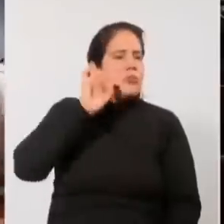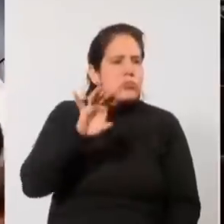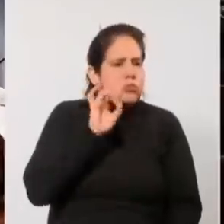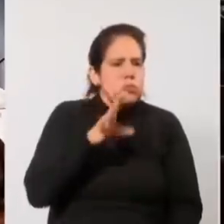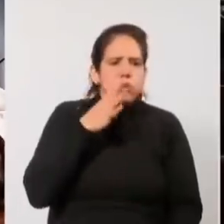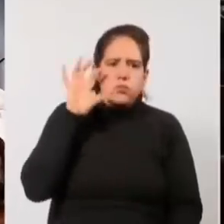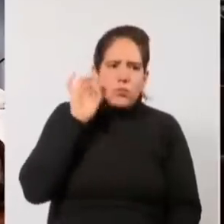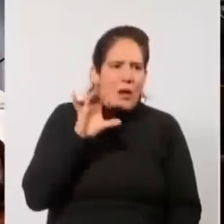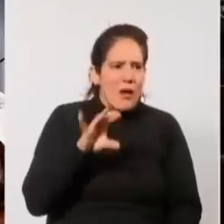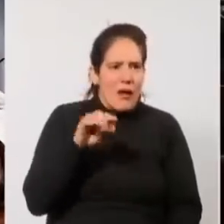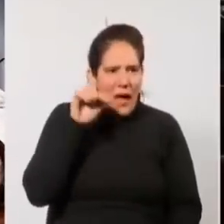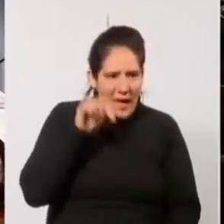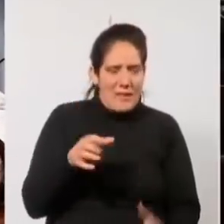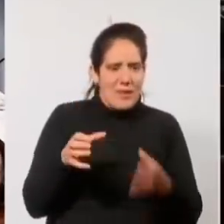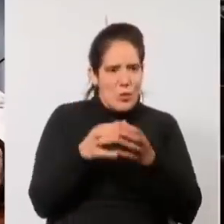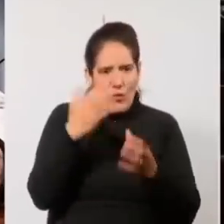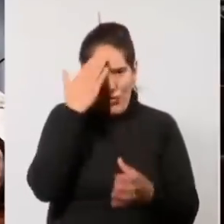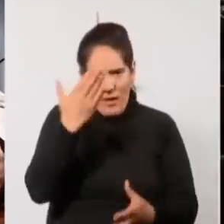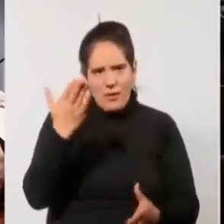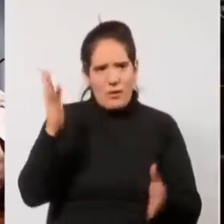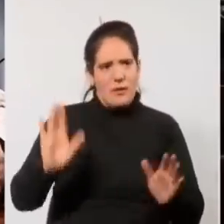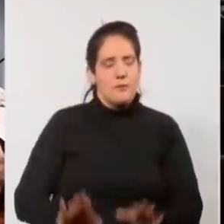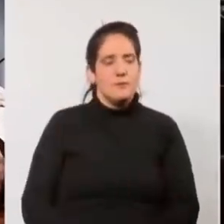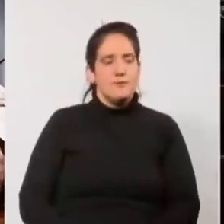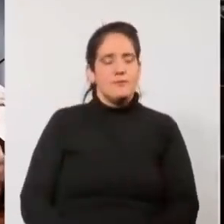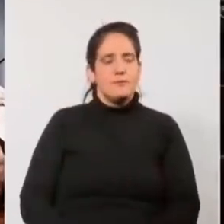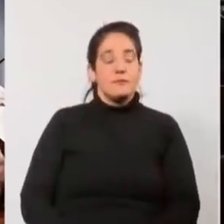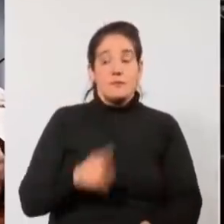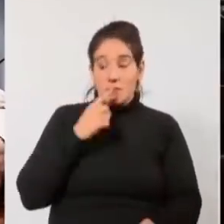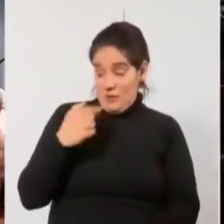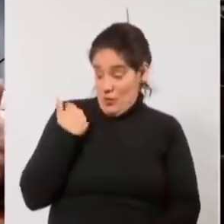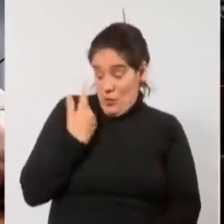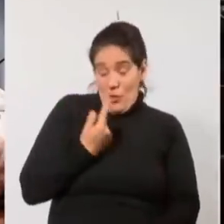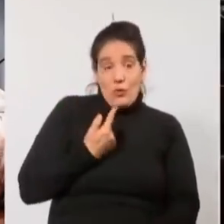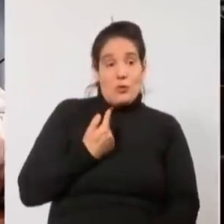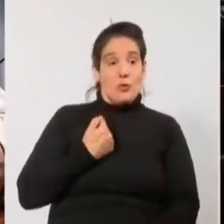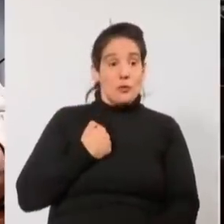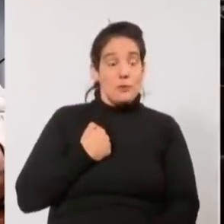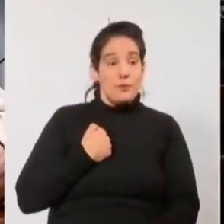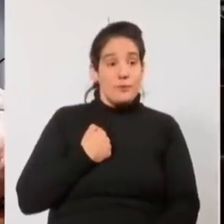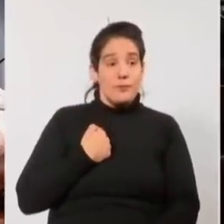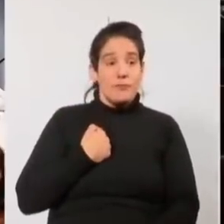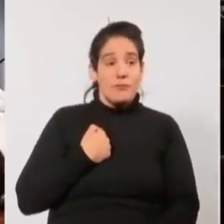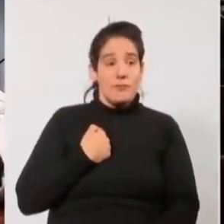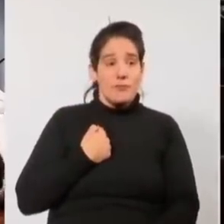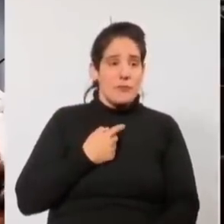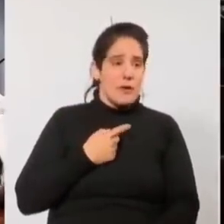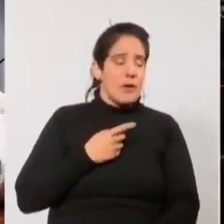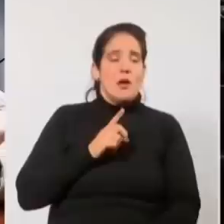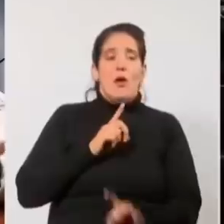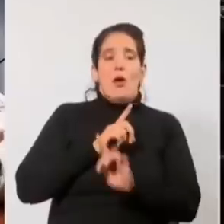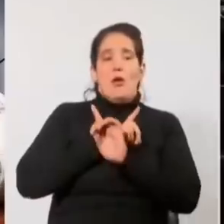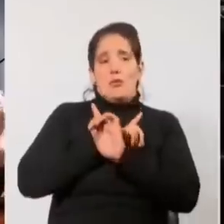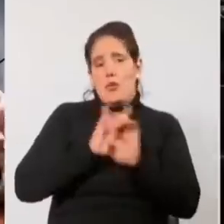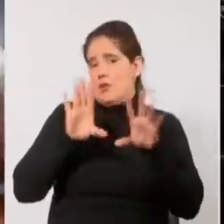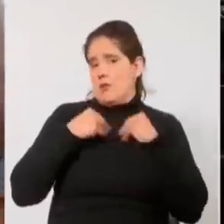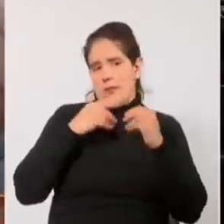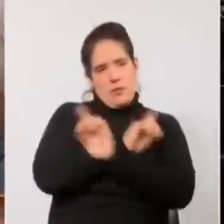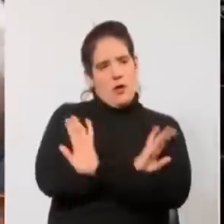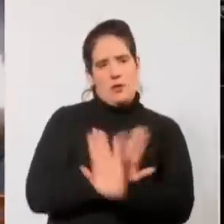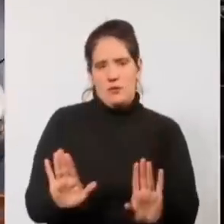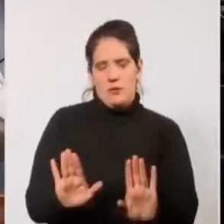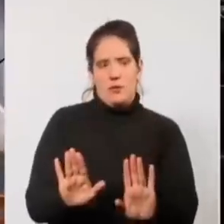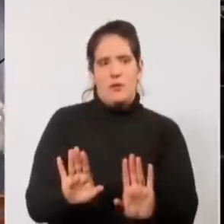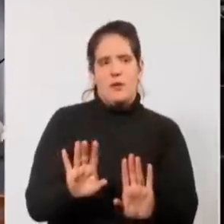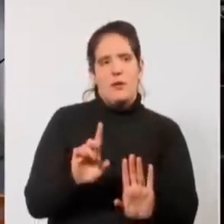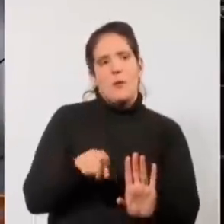que le han hecho a esta fuerza política. Y eso para nosotros realmente es absolutamente intolerable,